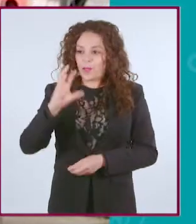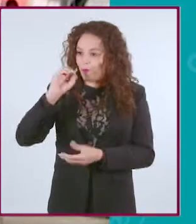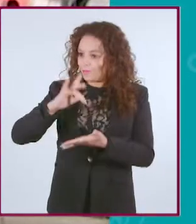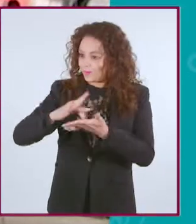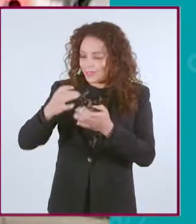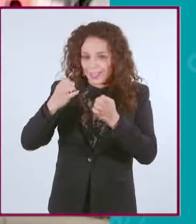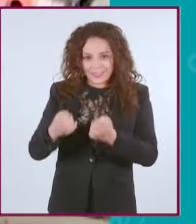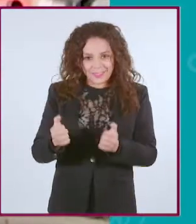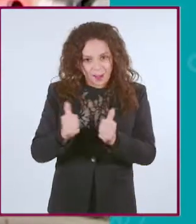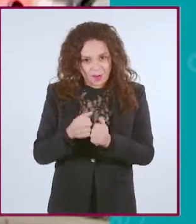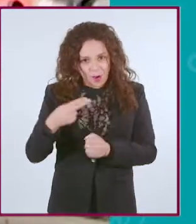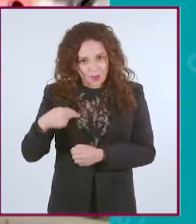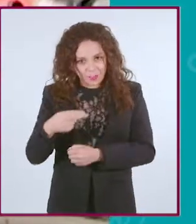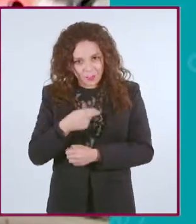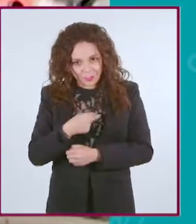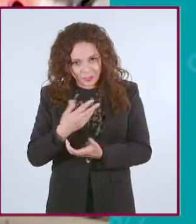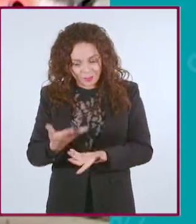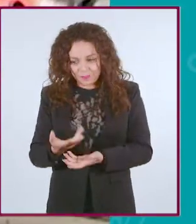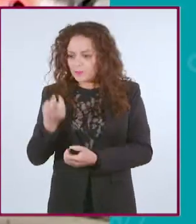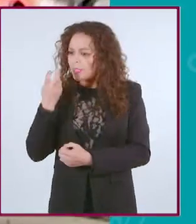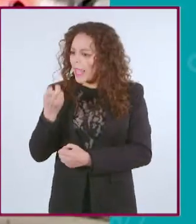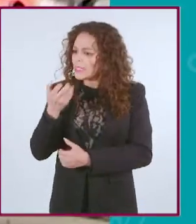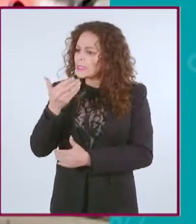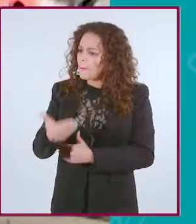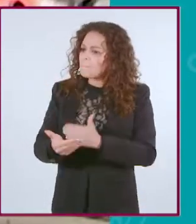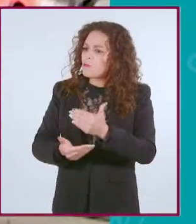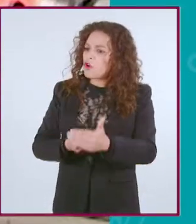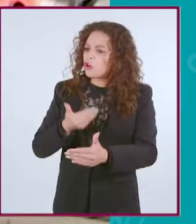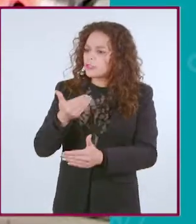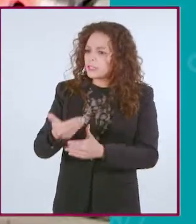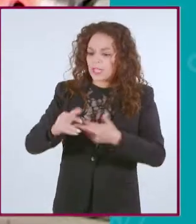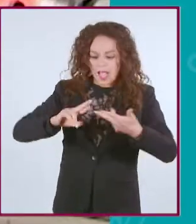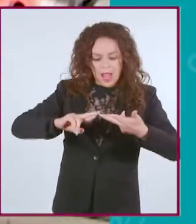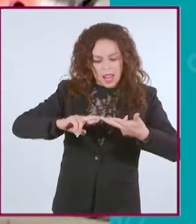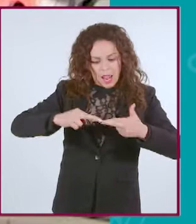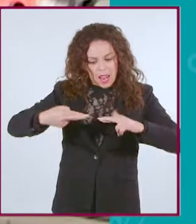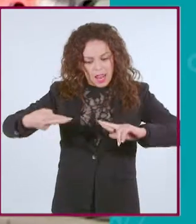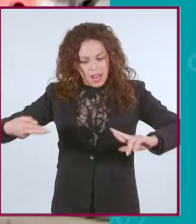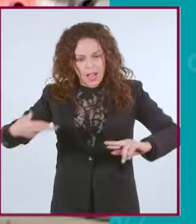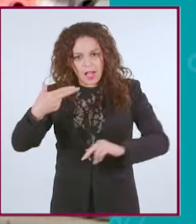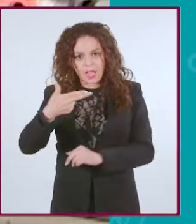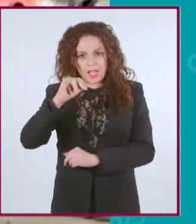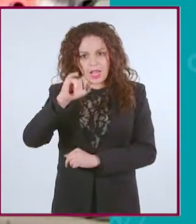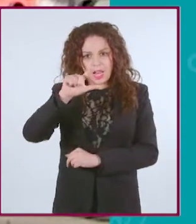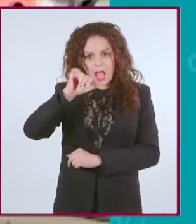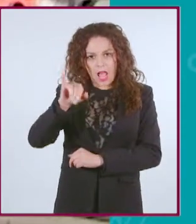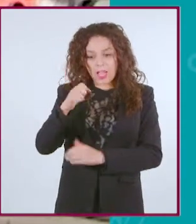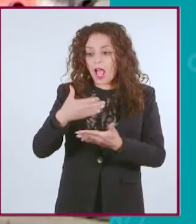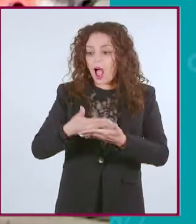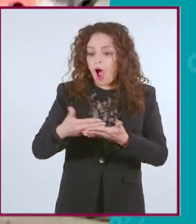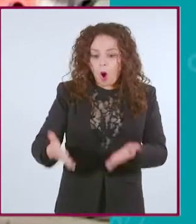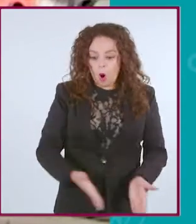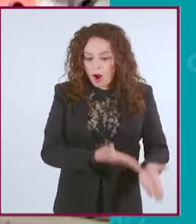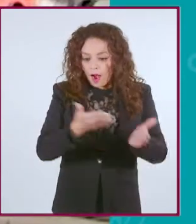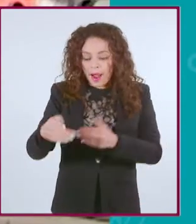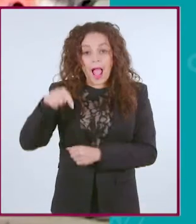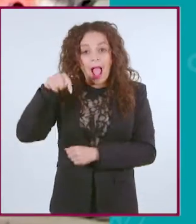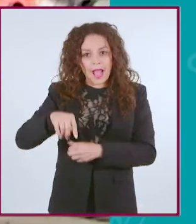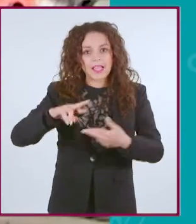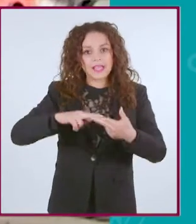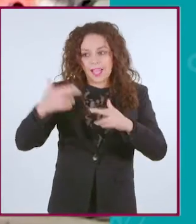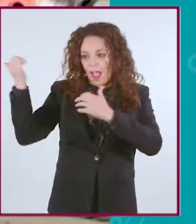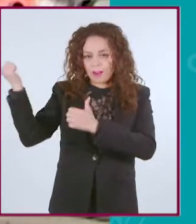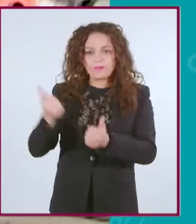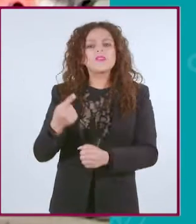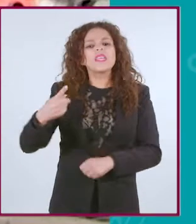con nosotros. Y bueno, después de ese proceso de hilaje, ahora llega aquí el hilo. ¿Qué pasa para poder